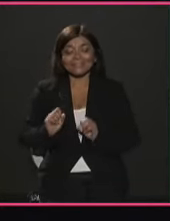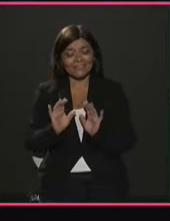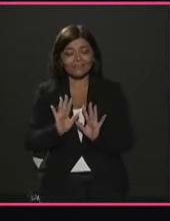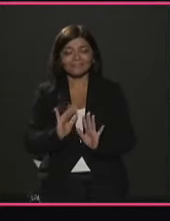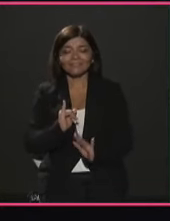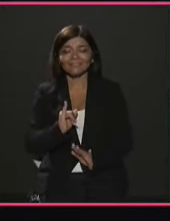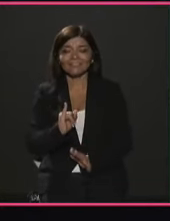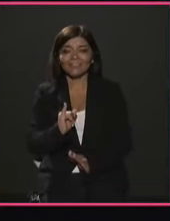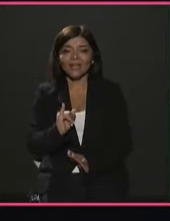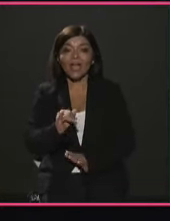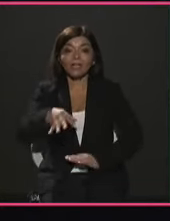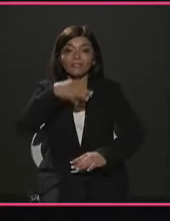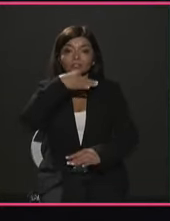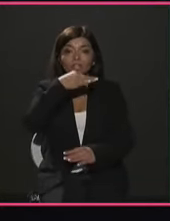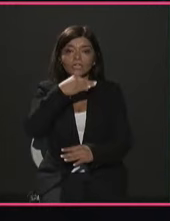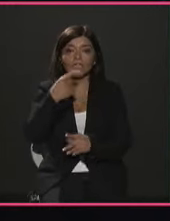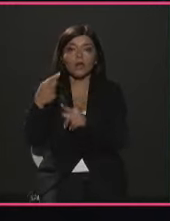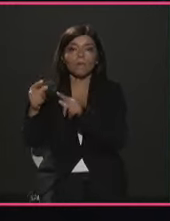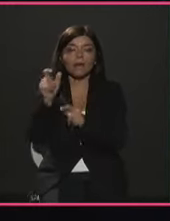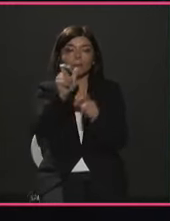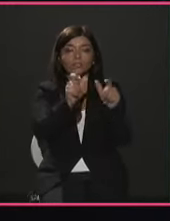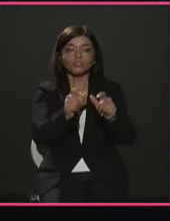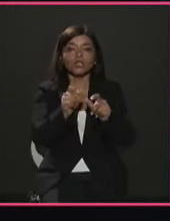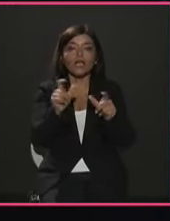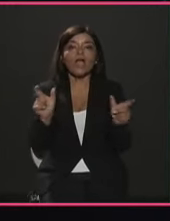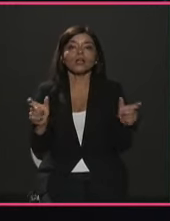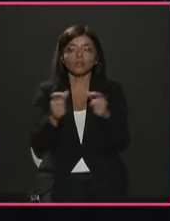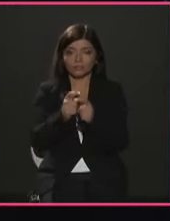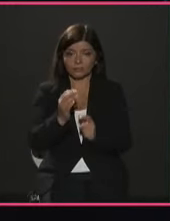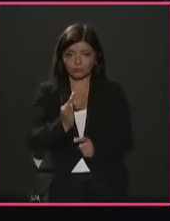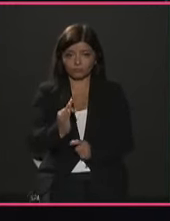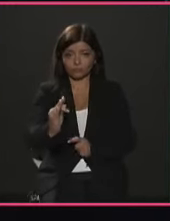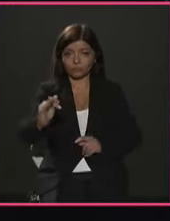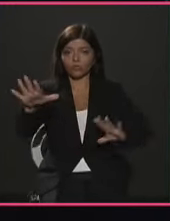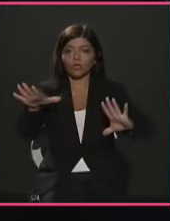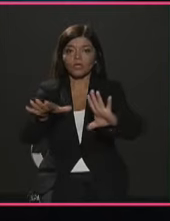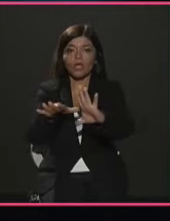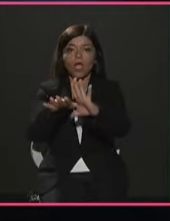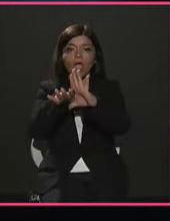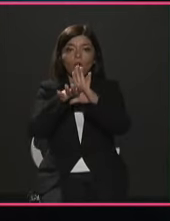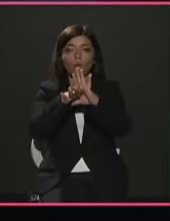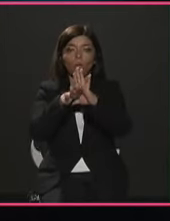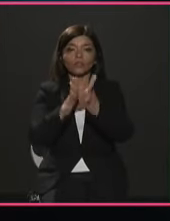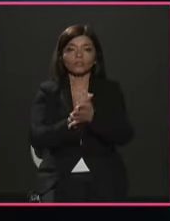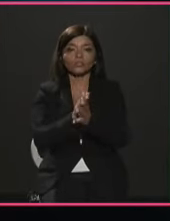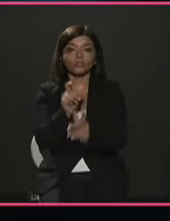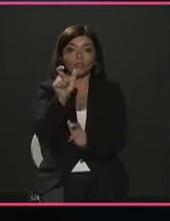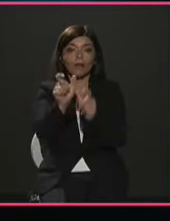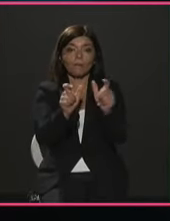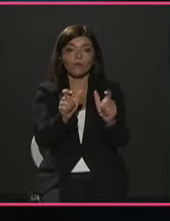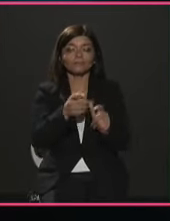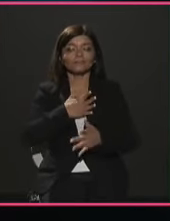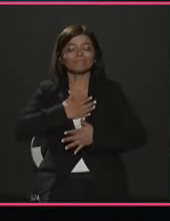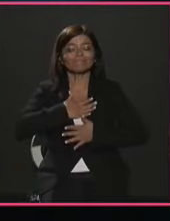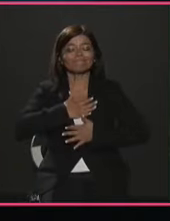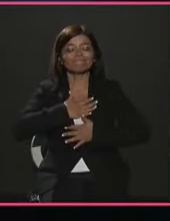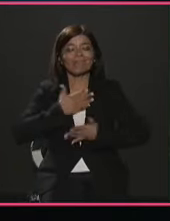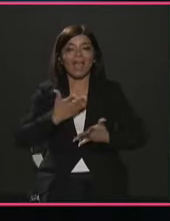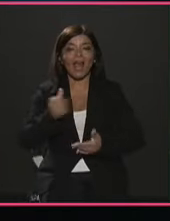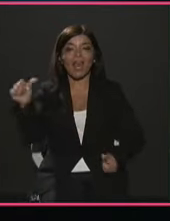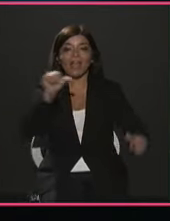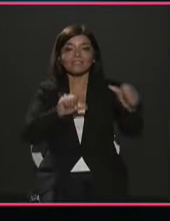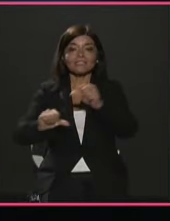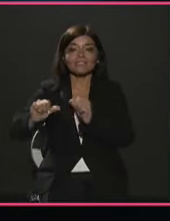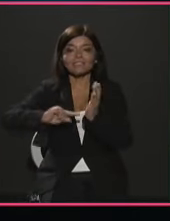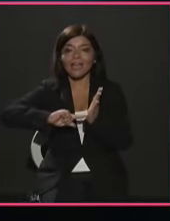lo mencionaron varios en sus palabras el congreso futuro es un espacio de encuentro de todos quienes somos apasionados por la ciencia y la